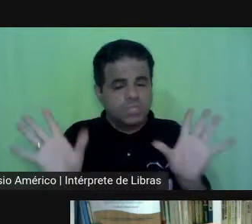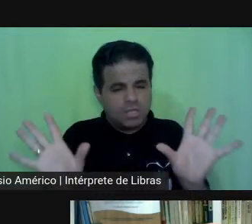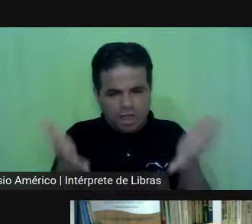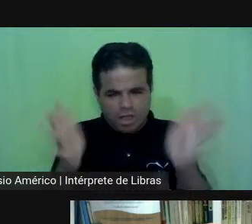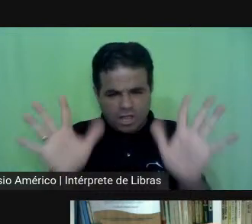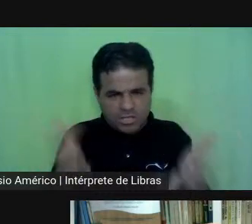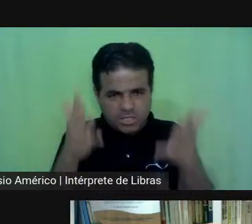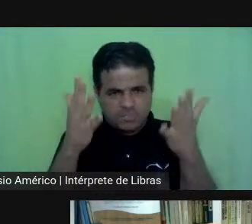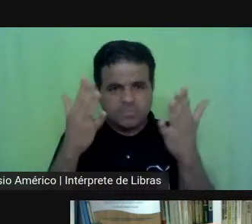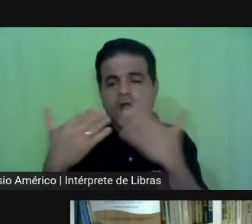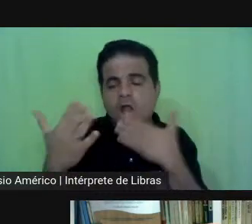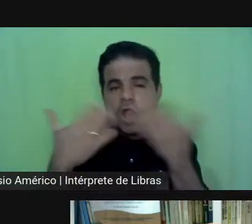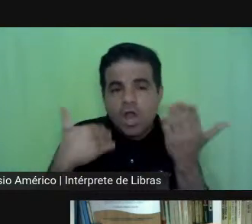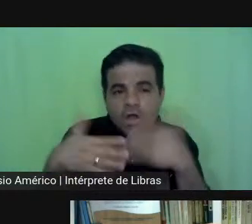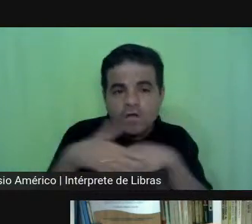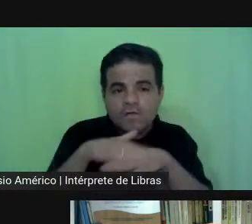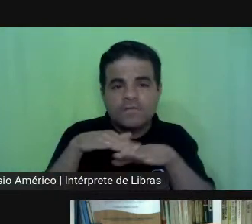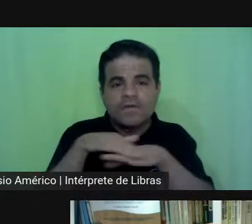colores